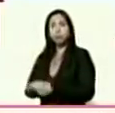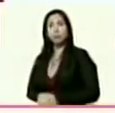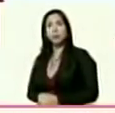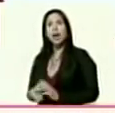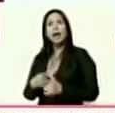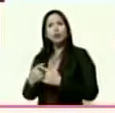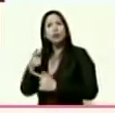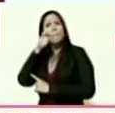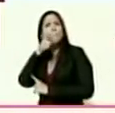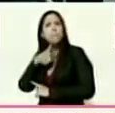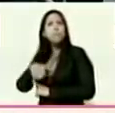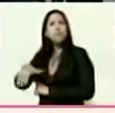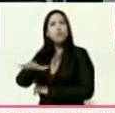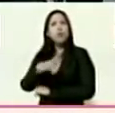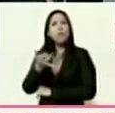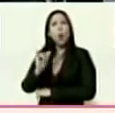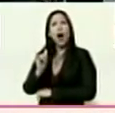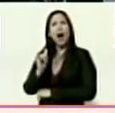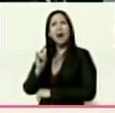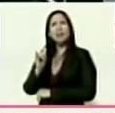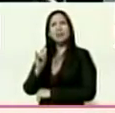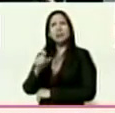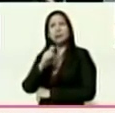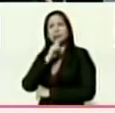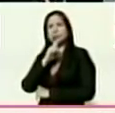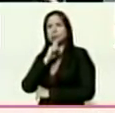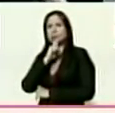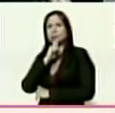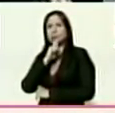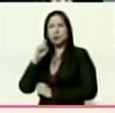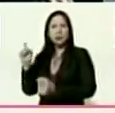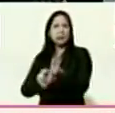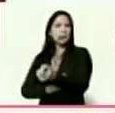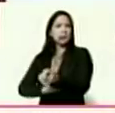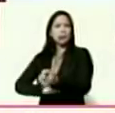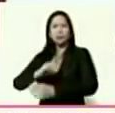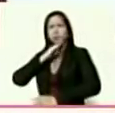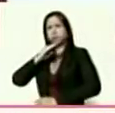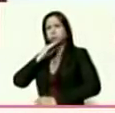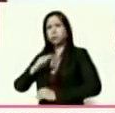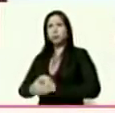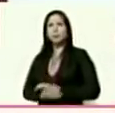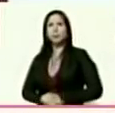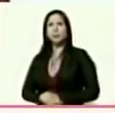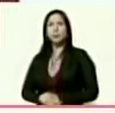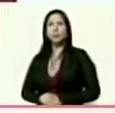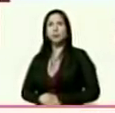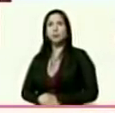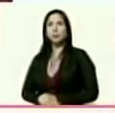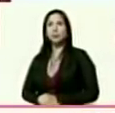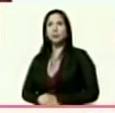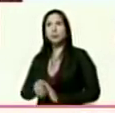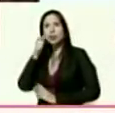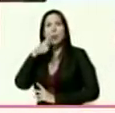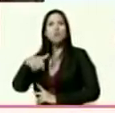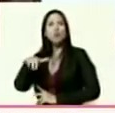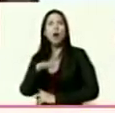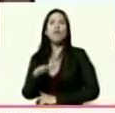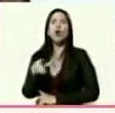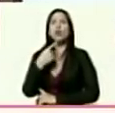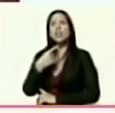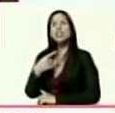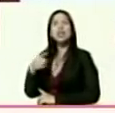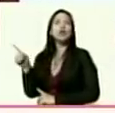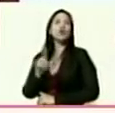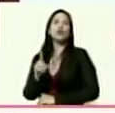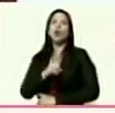un pueblo que está disgustado, está bravo. Dice el pueblo, no me la calo más